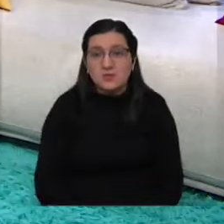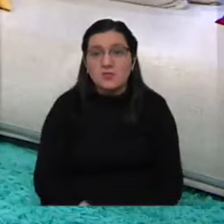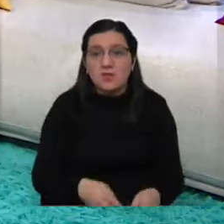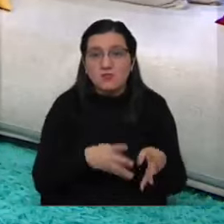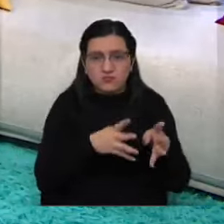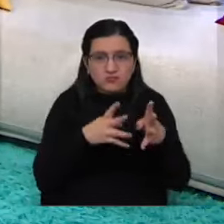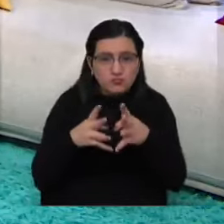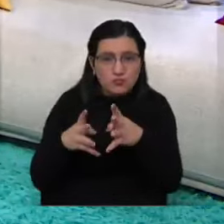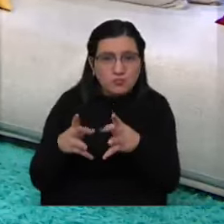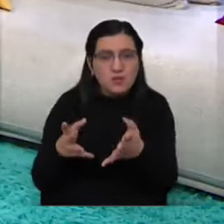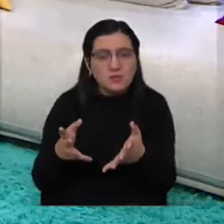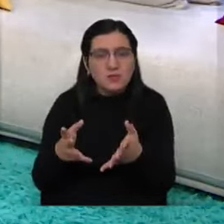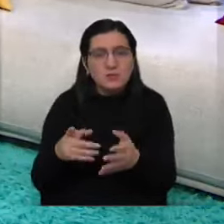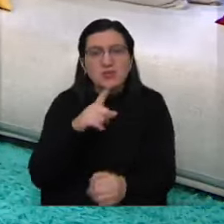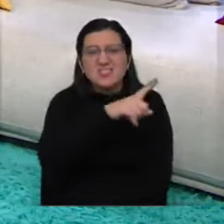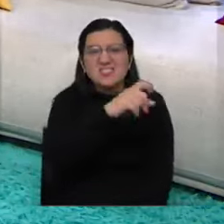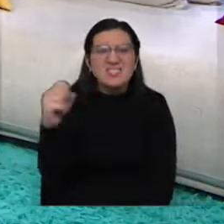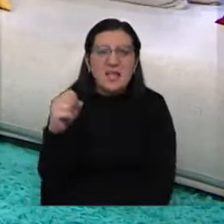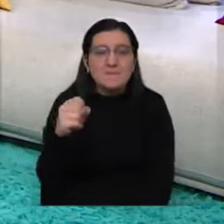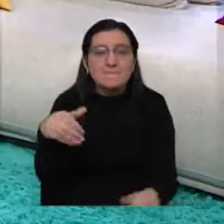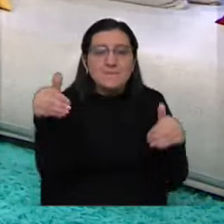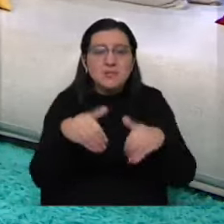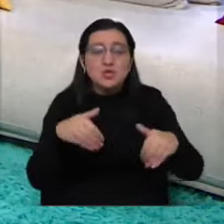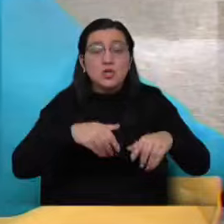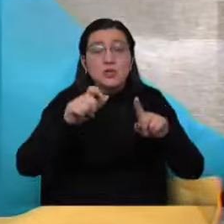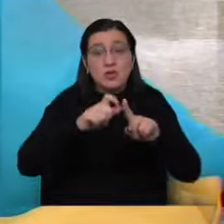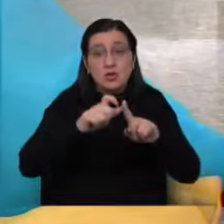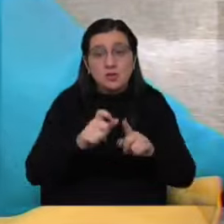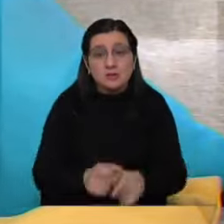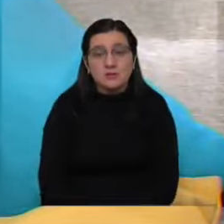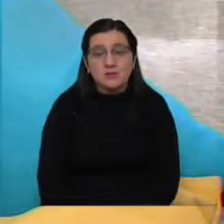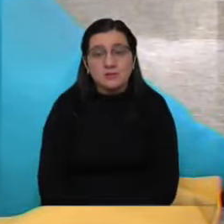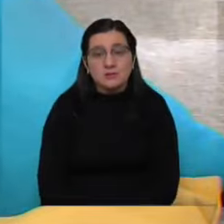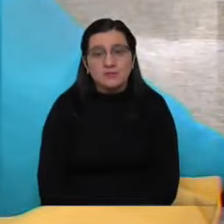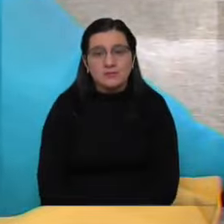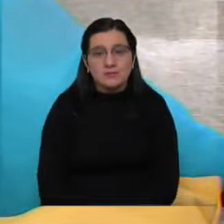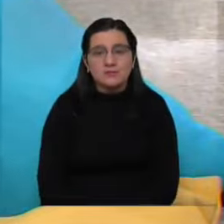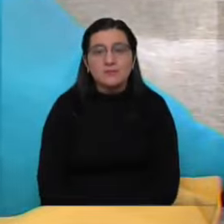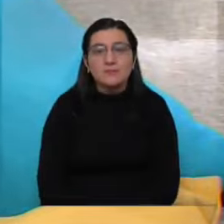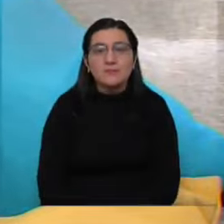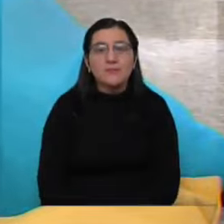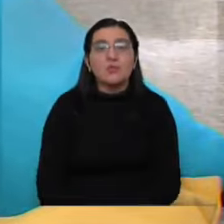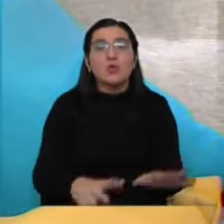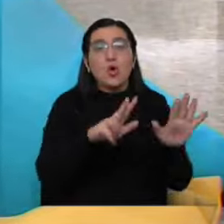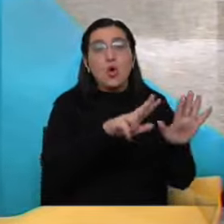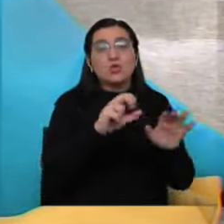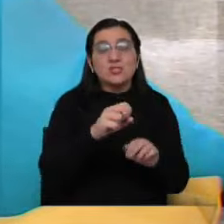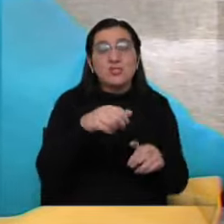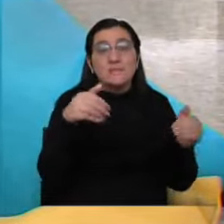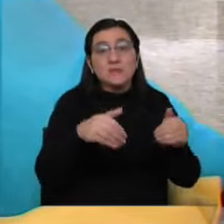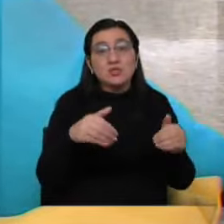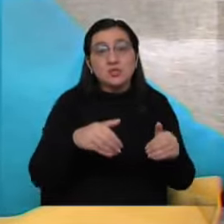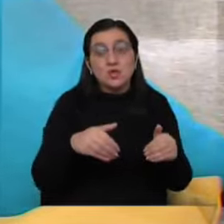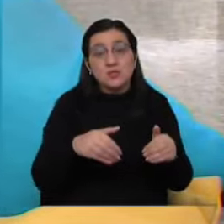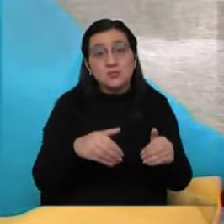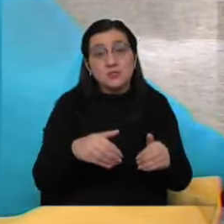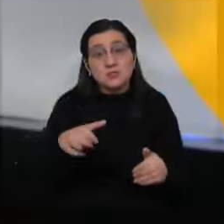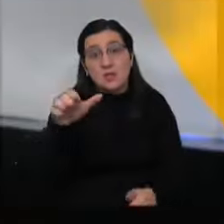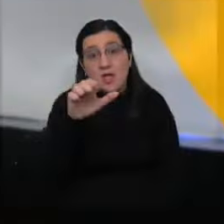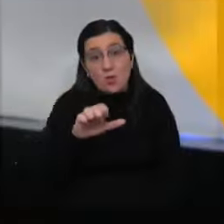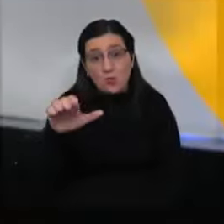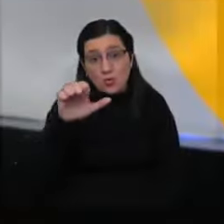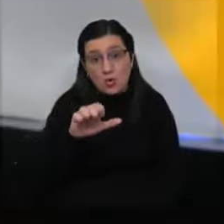a Brasil por 100 millones de dólares habían salido 80 millones de euros que pagamos a España los dos este buques transatlánticos